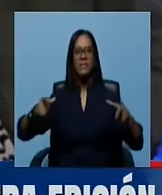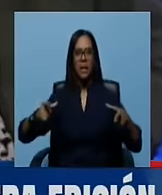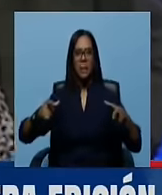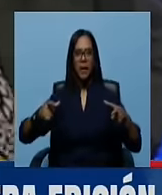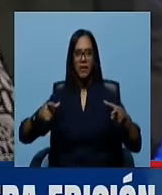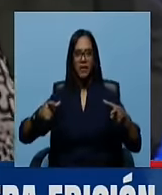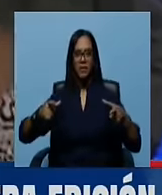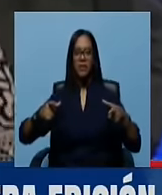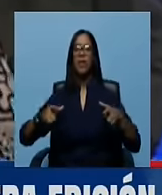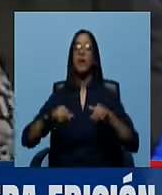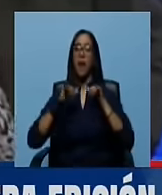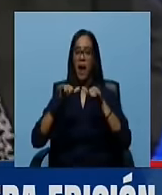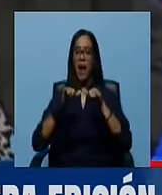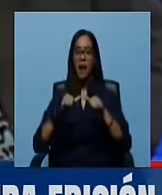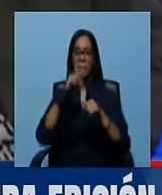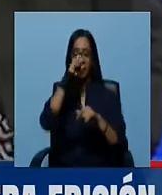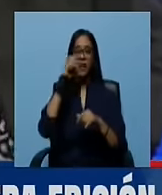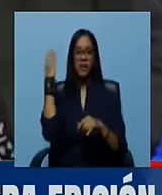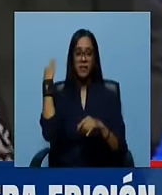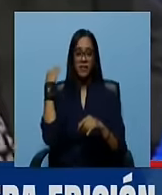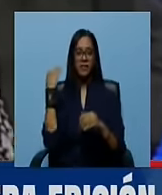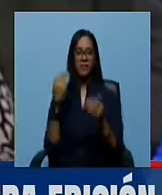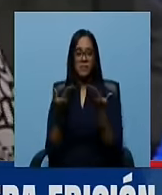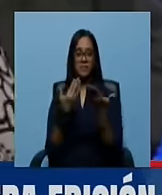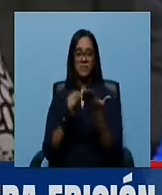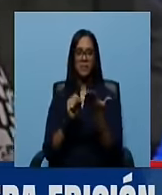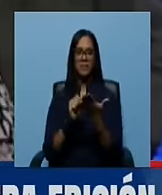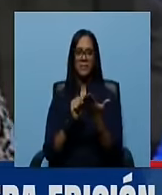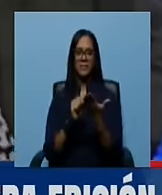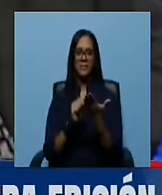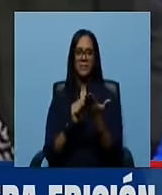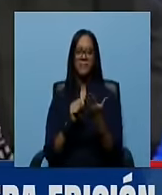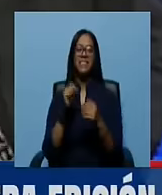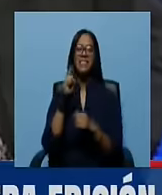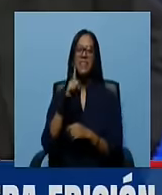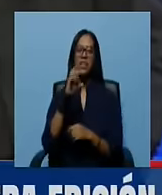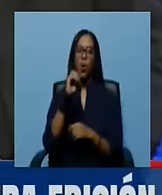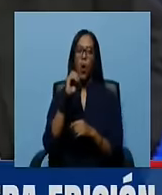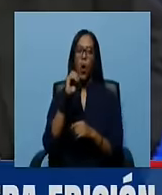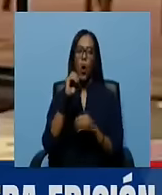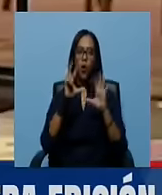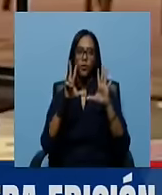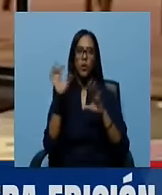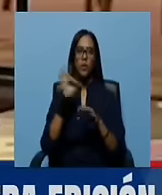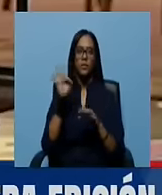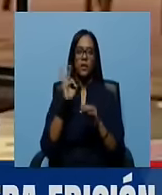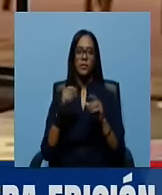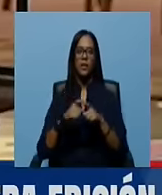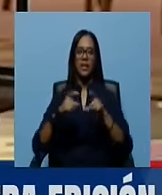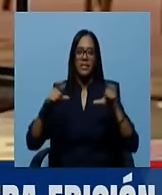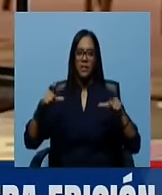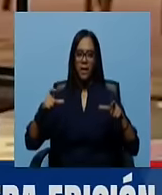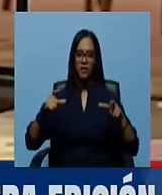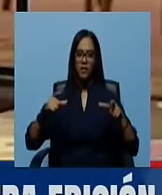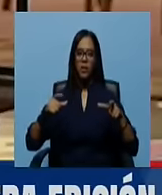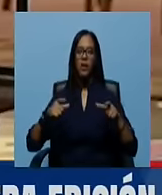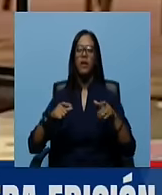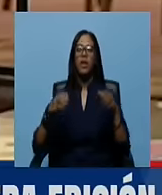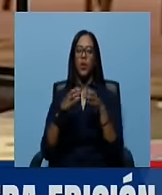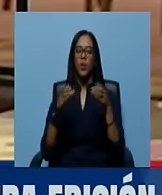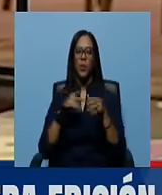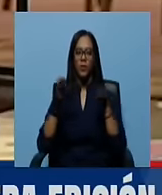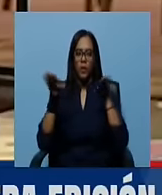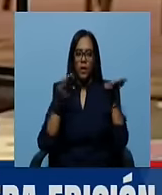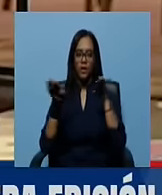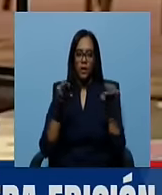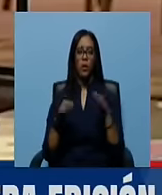misma etapa del año anterior. Toma nota, Alfred Nazaret. 108% de crecimiento del sector turístico. Del sector turístico